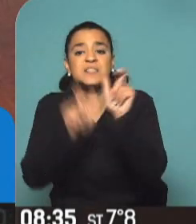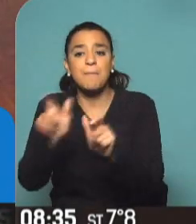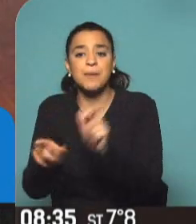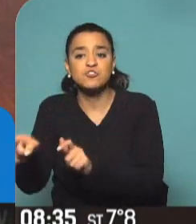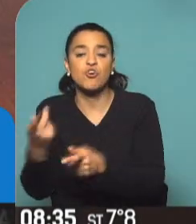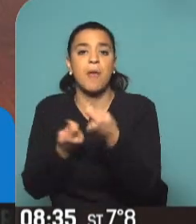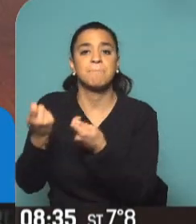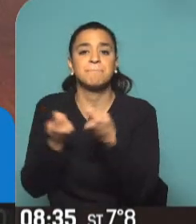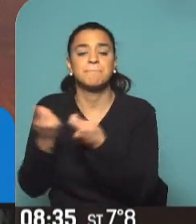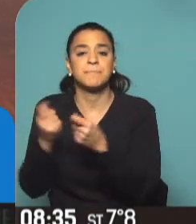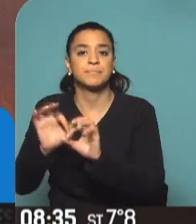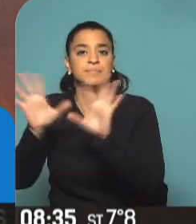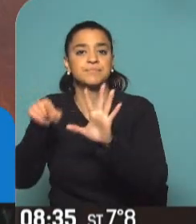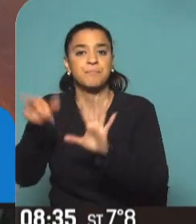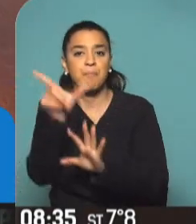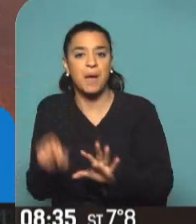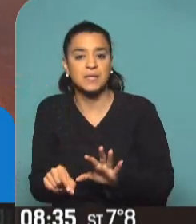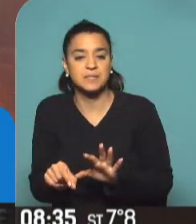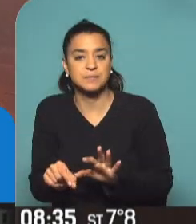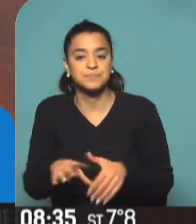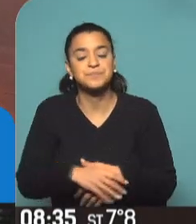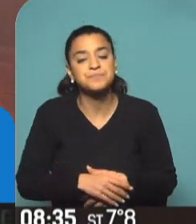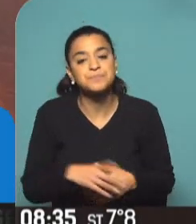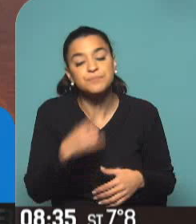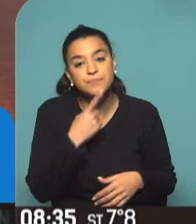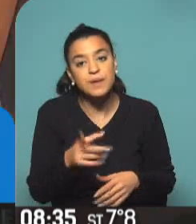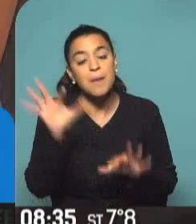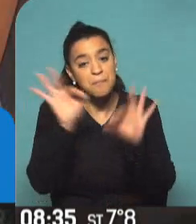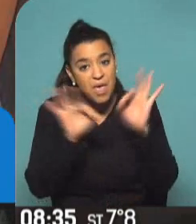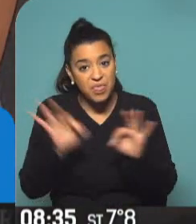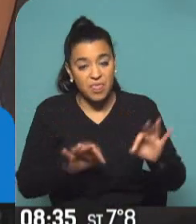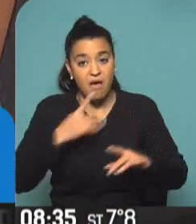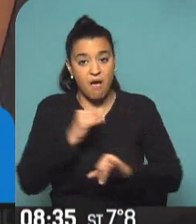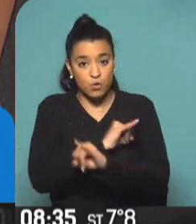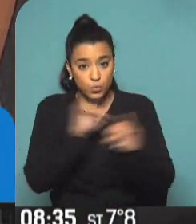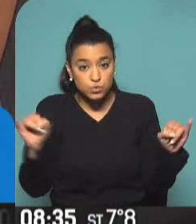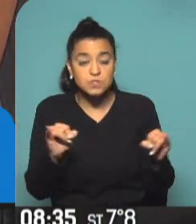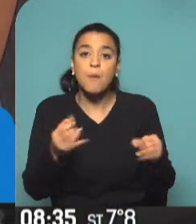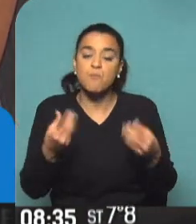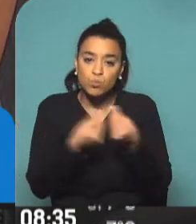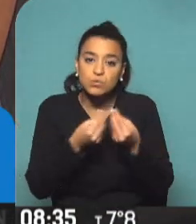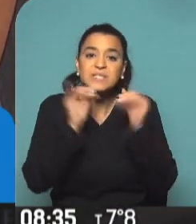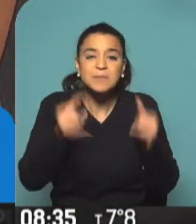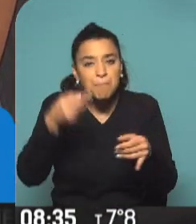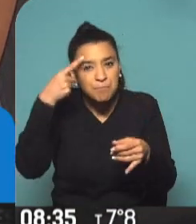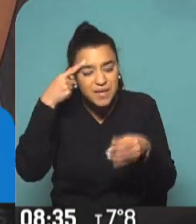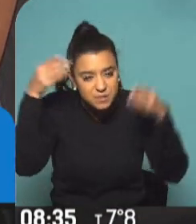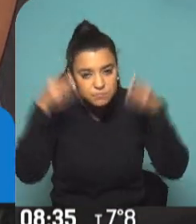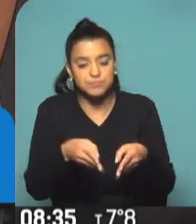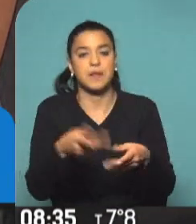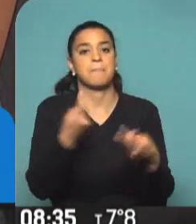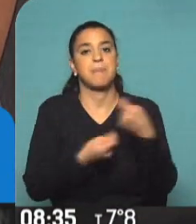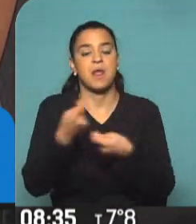el manejo democrático del país? Ahora, Raúl, y las medidas que se han anunciado, muchas sí, están pensadas en el mercado, pero